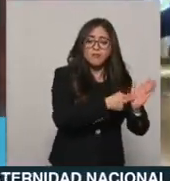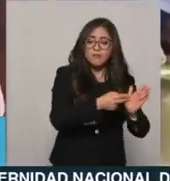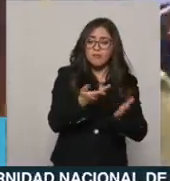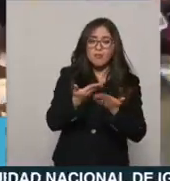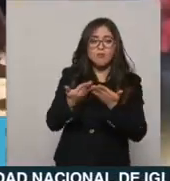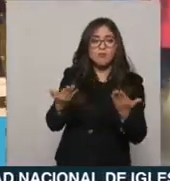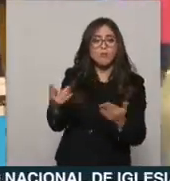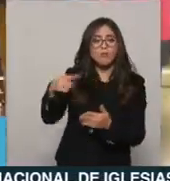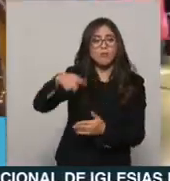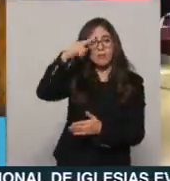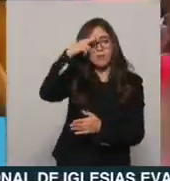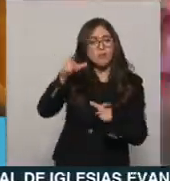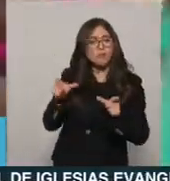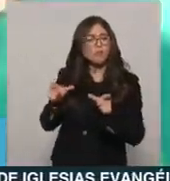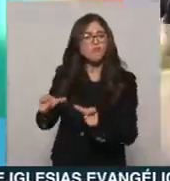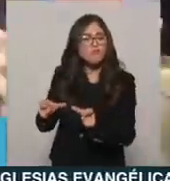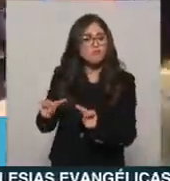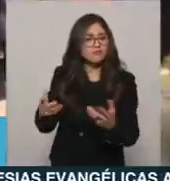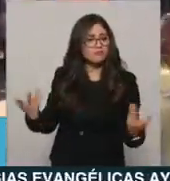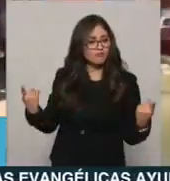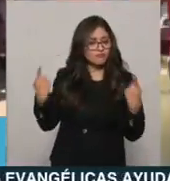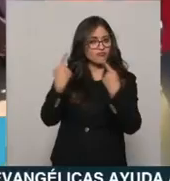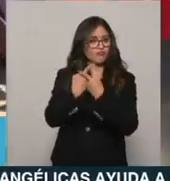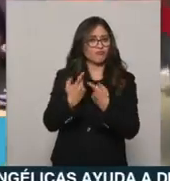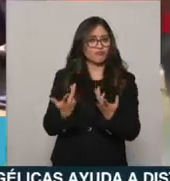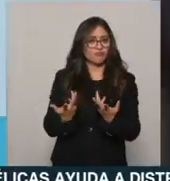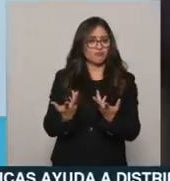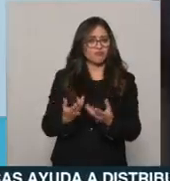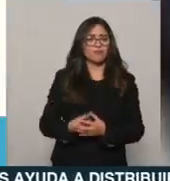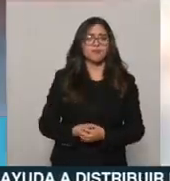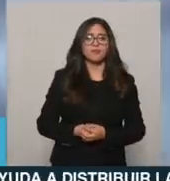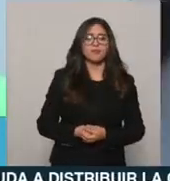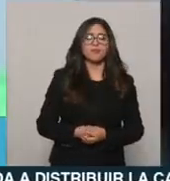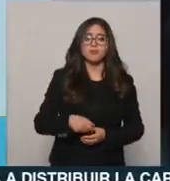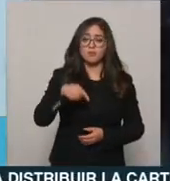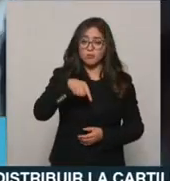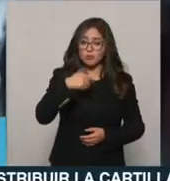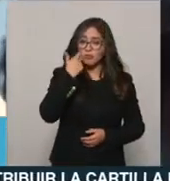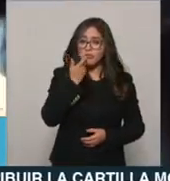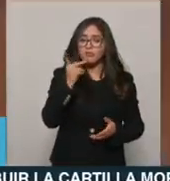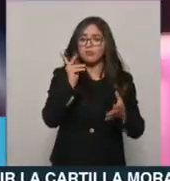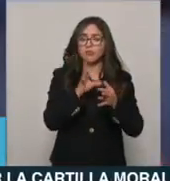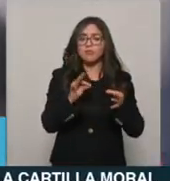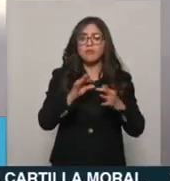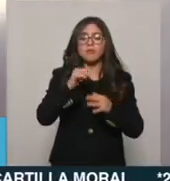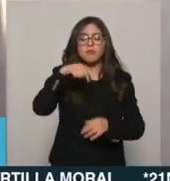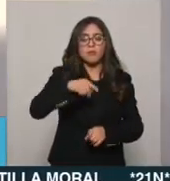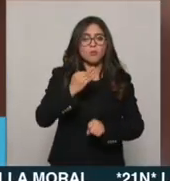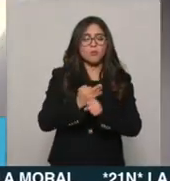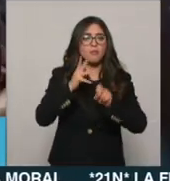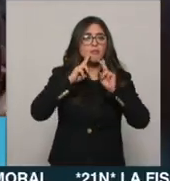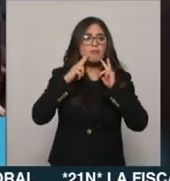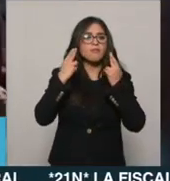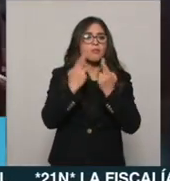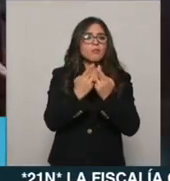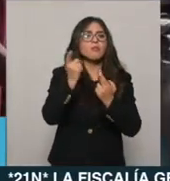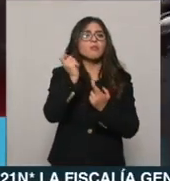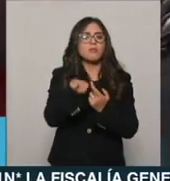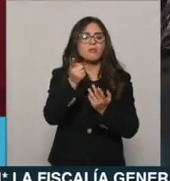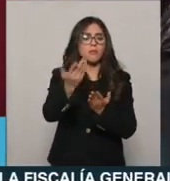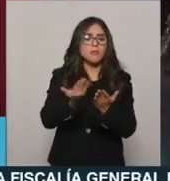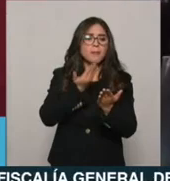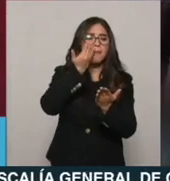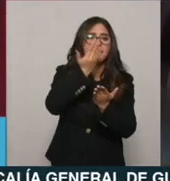Me parece importante sí mencionar que en esta reunión pues se estableció la propuesta de que